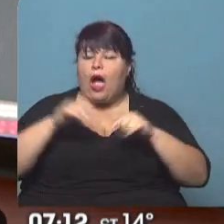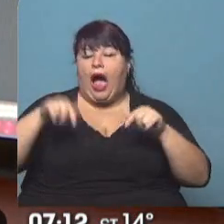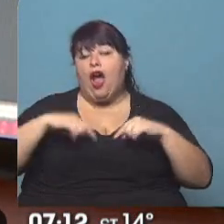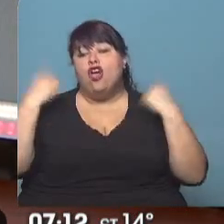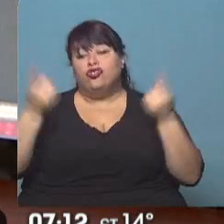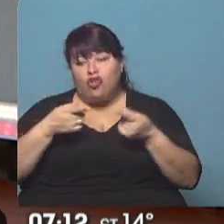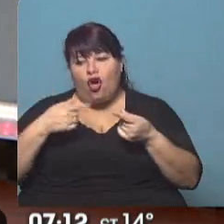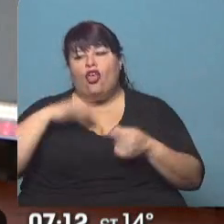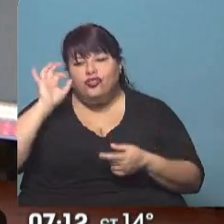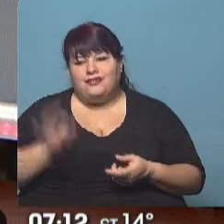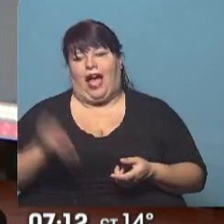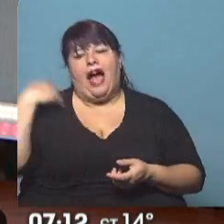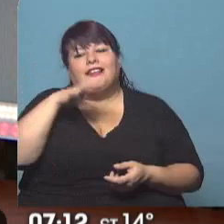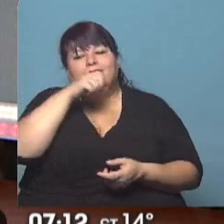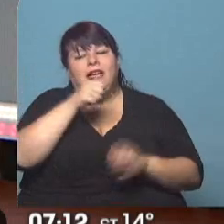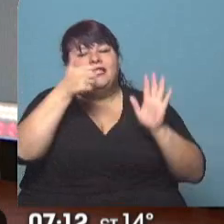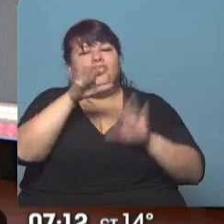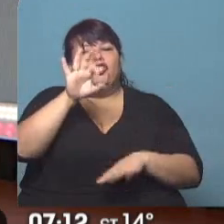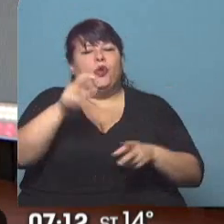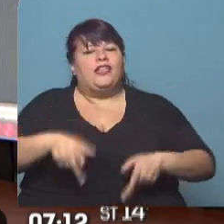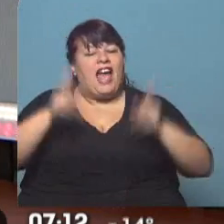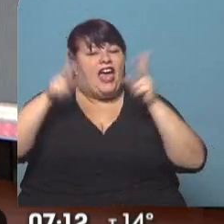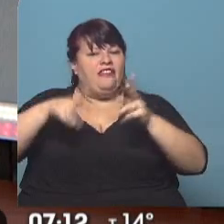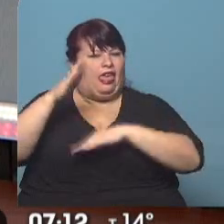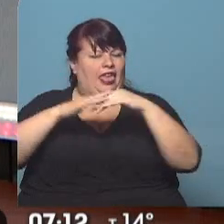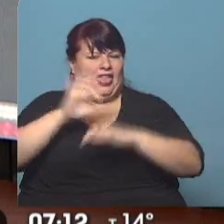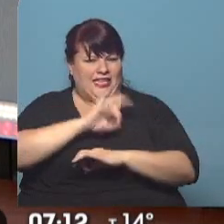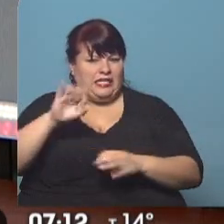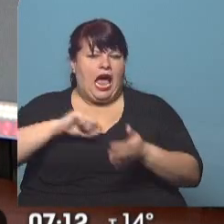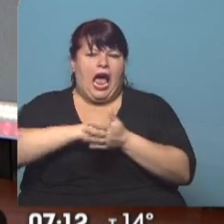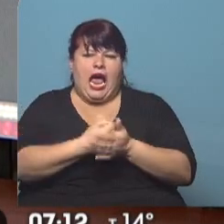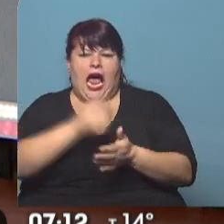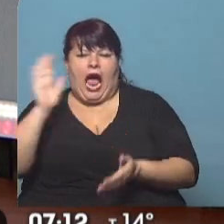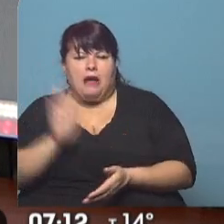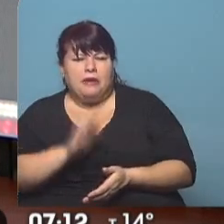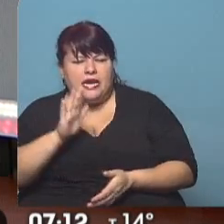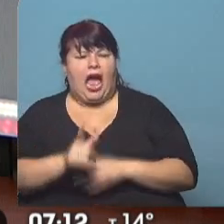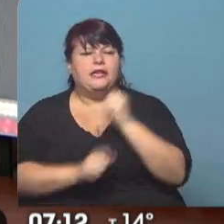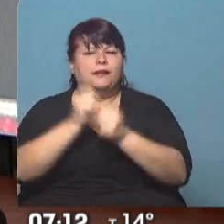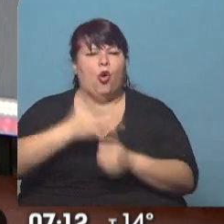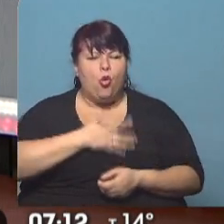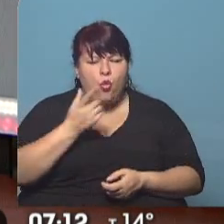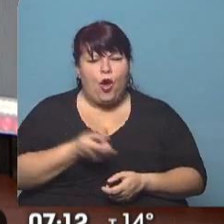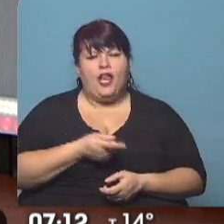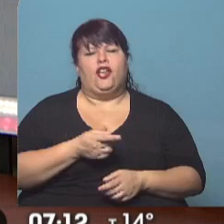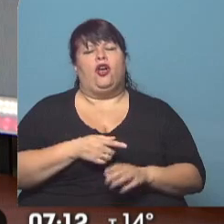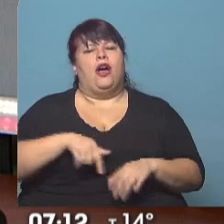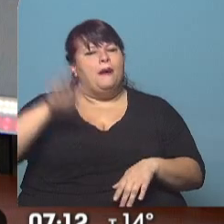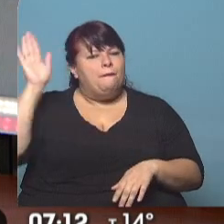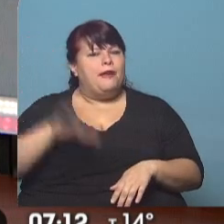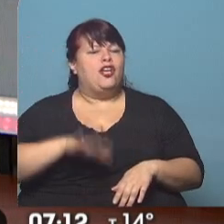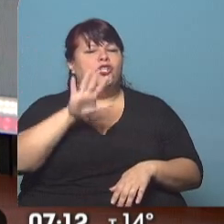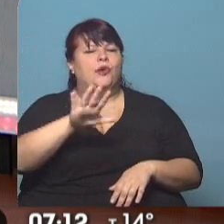todos nos podemos enterar los 650 edificios que no se hicieron los aprietes y extorsión a empresarios bajo un